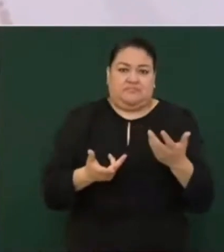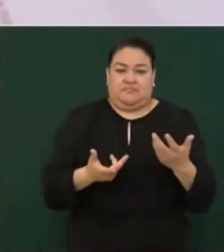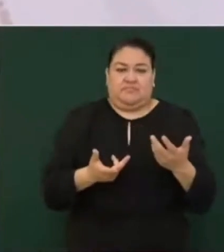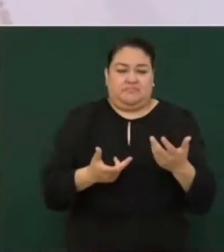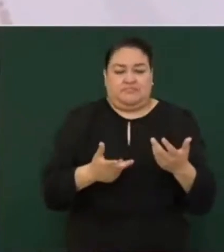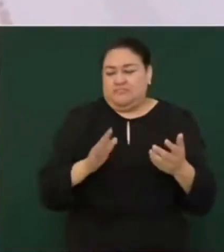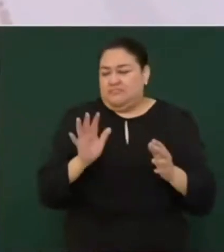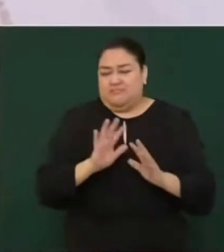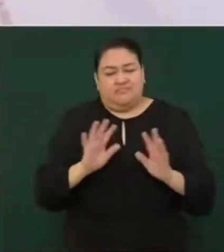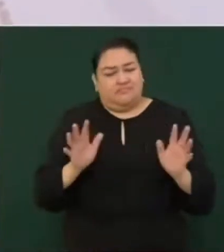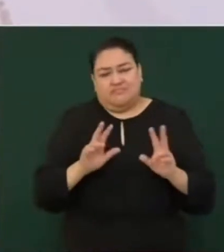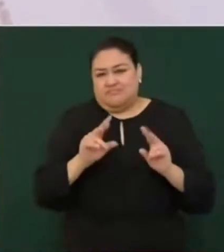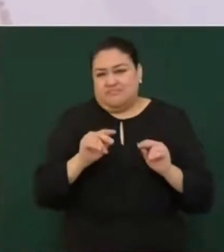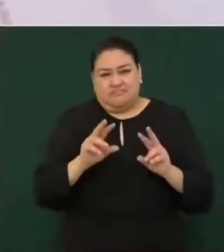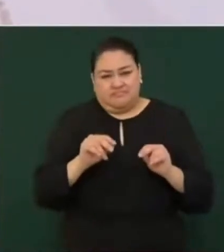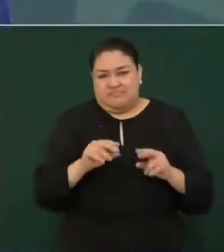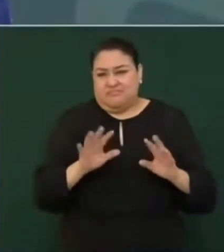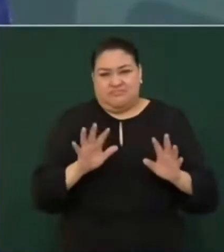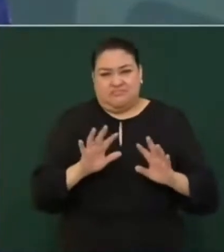Y antes,